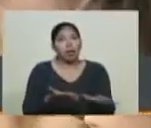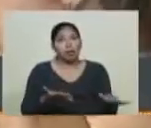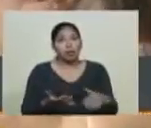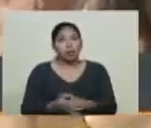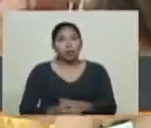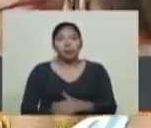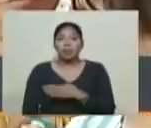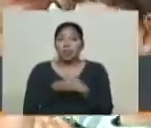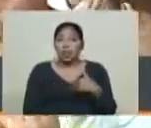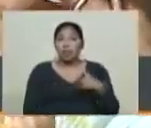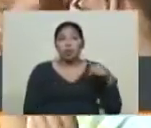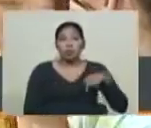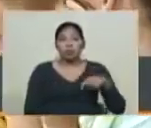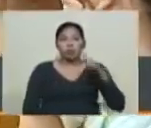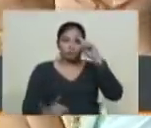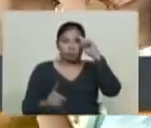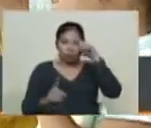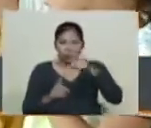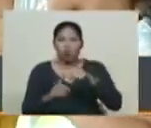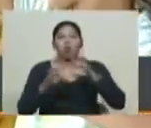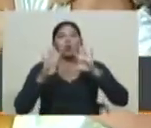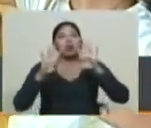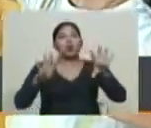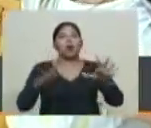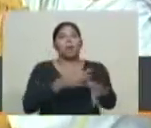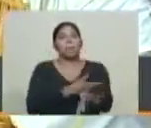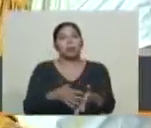a 9 millones de personas.